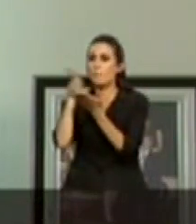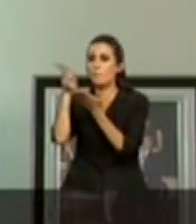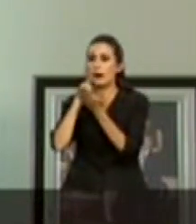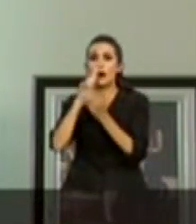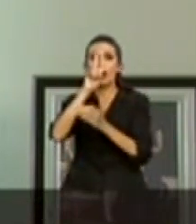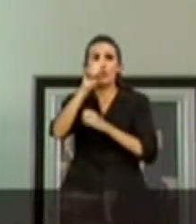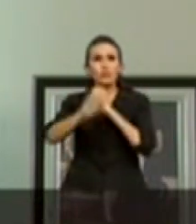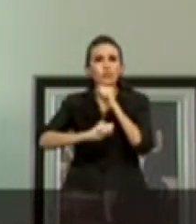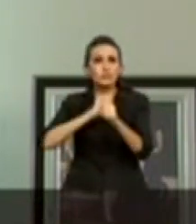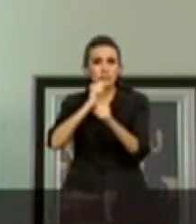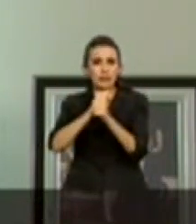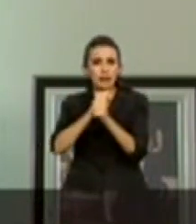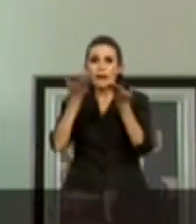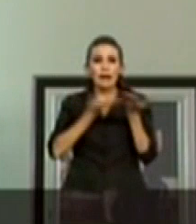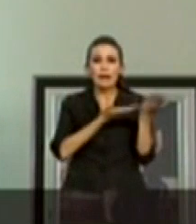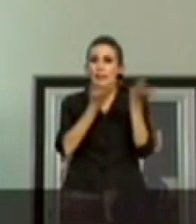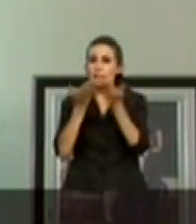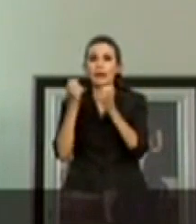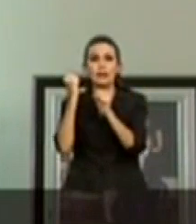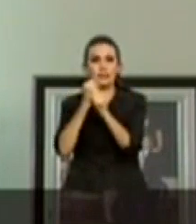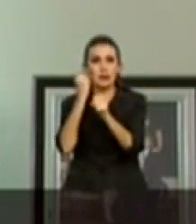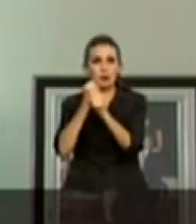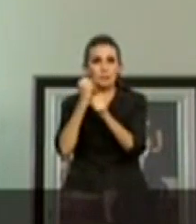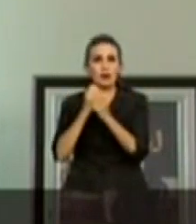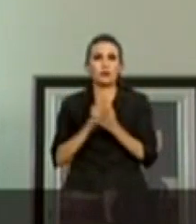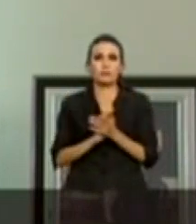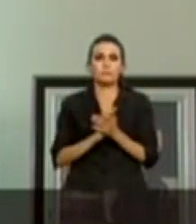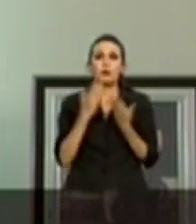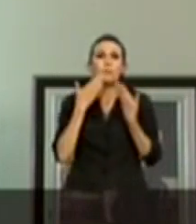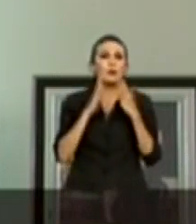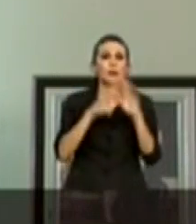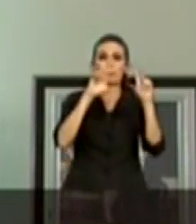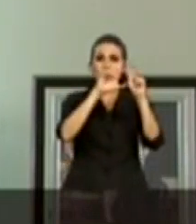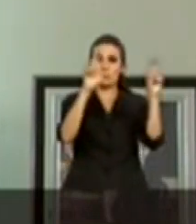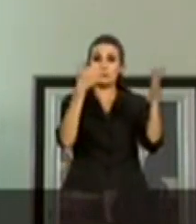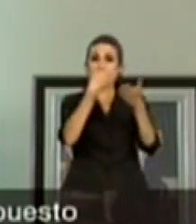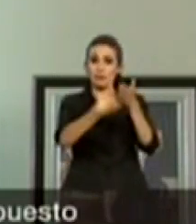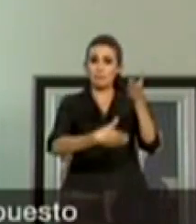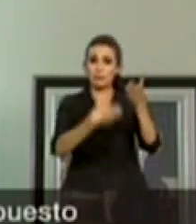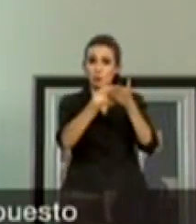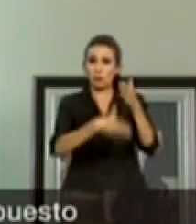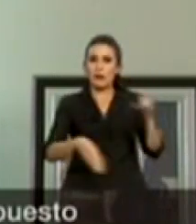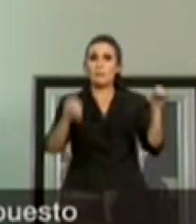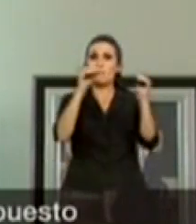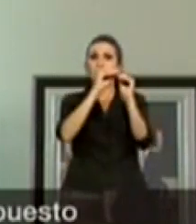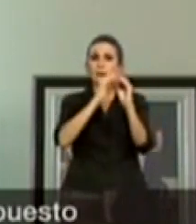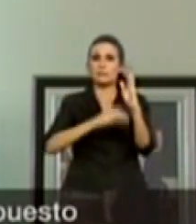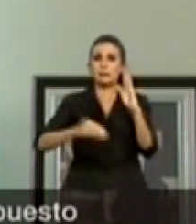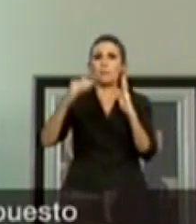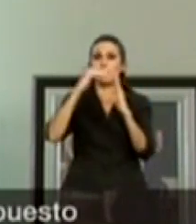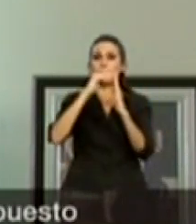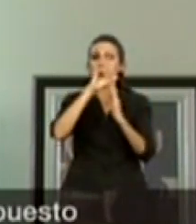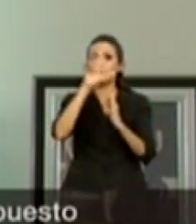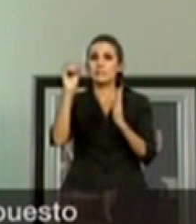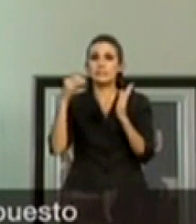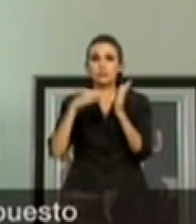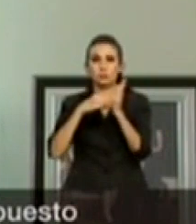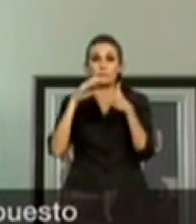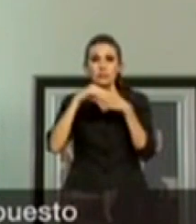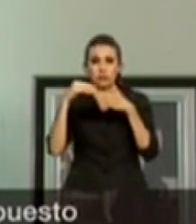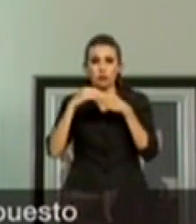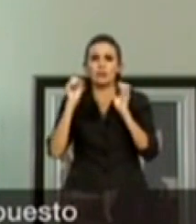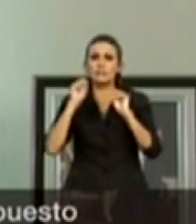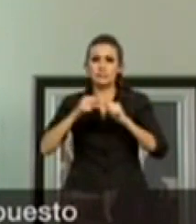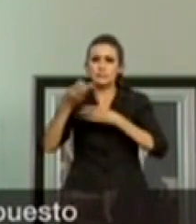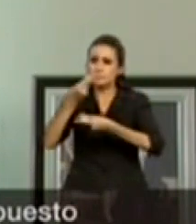primeros años de creada su empresa. Para las empresas que facturan más de 300 mil dólares, realizaremos la devolución progresiva del impuesto mínimo